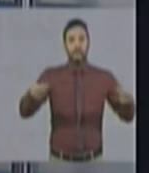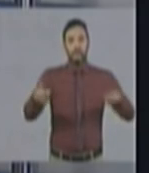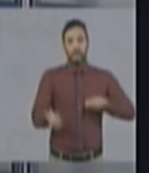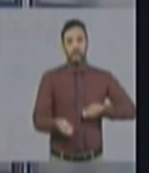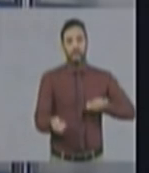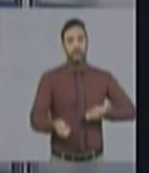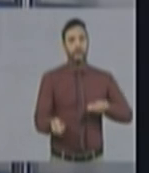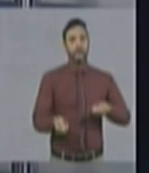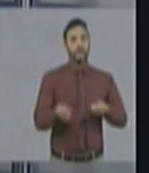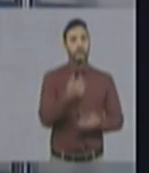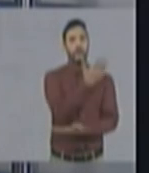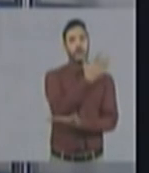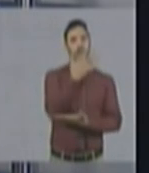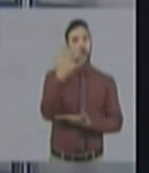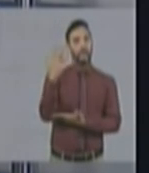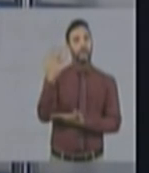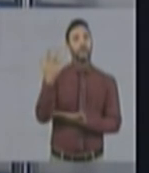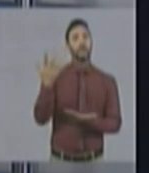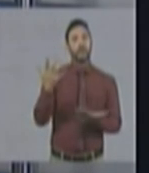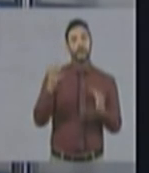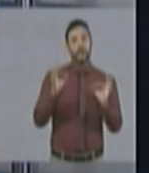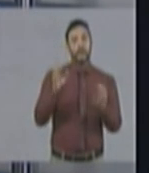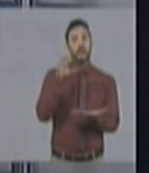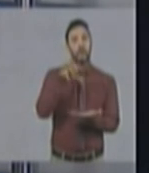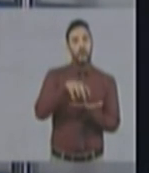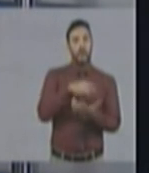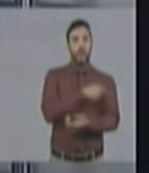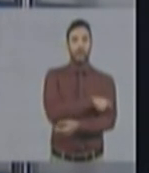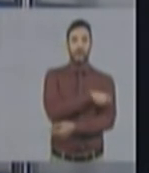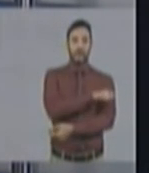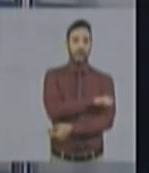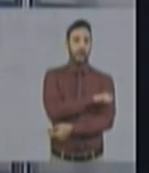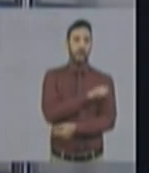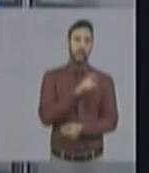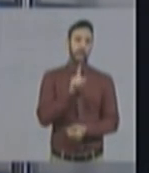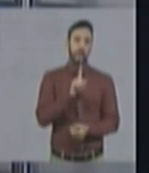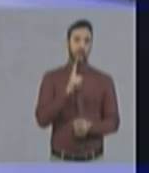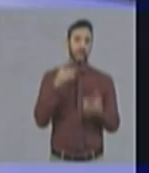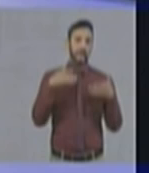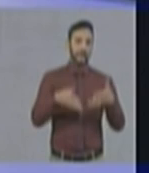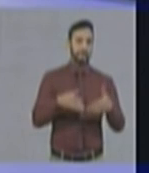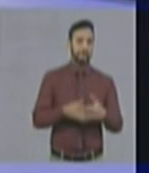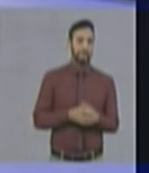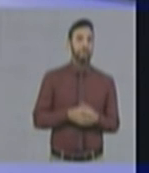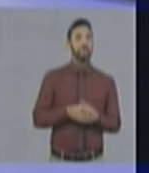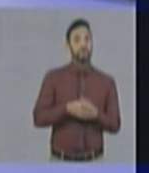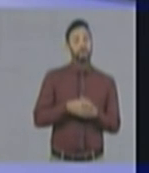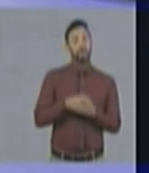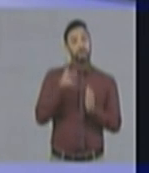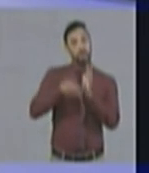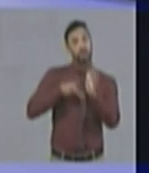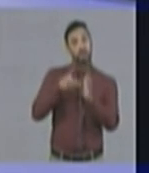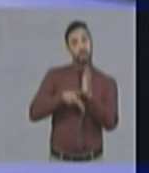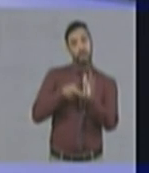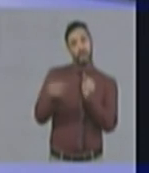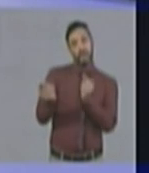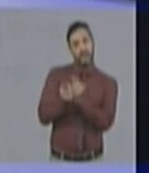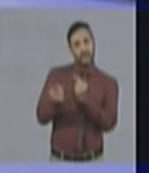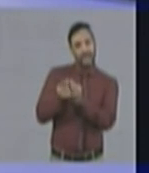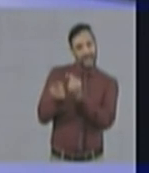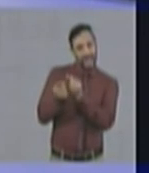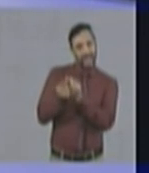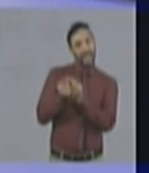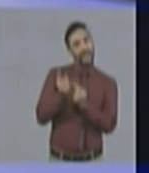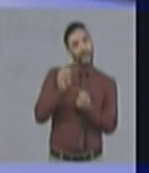agrícola, muchos árboles, y por supuesto un lugar donde la población normalmente no tiene que acudir. Y la línea del ferrocarril que está muy próxima a este punto